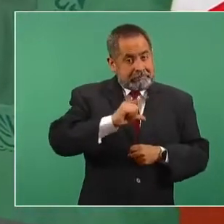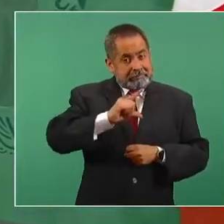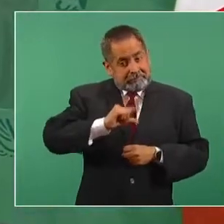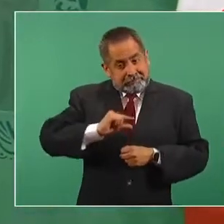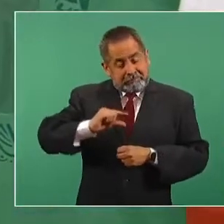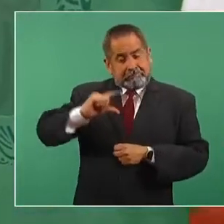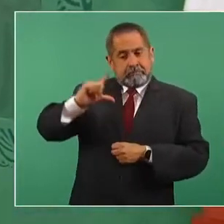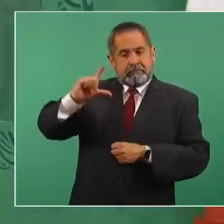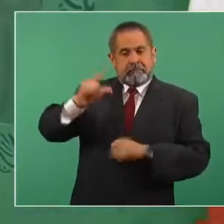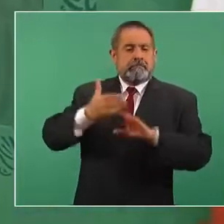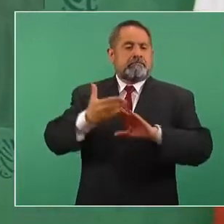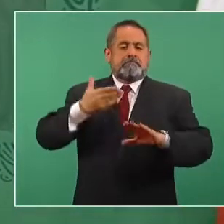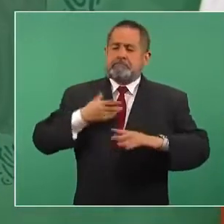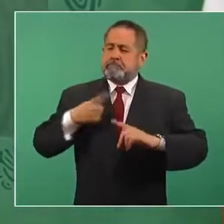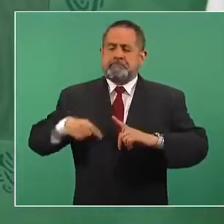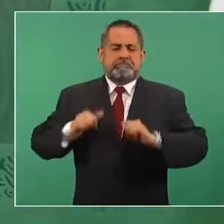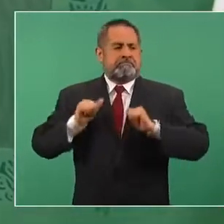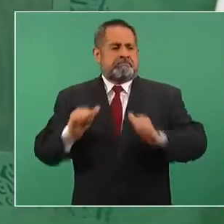ya nos agarre